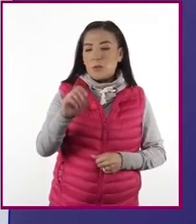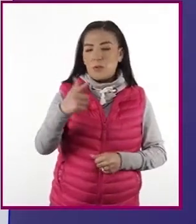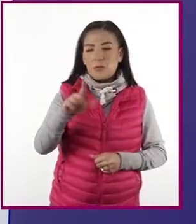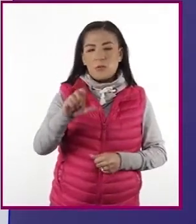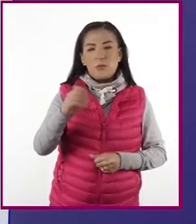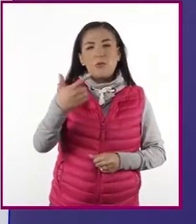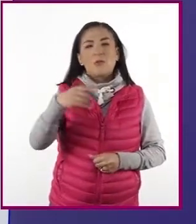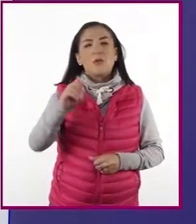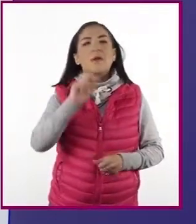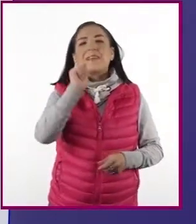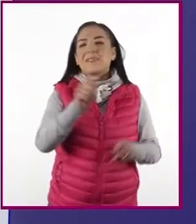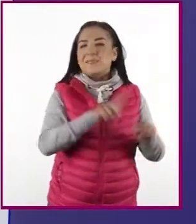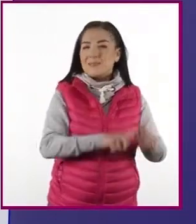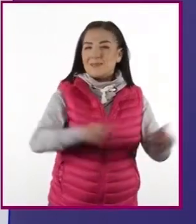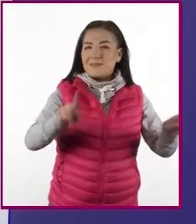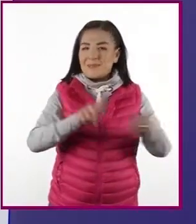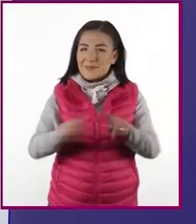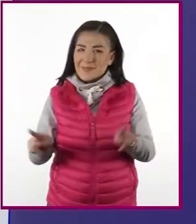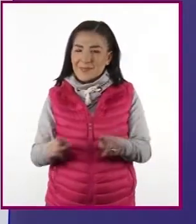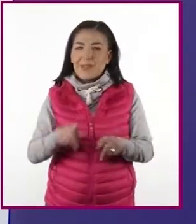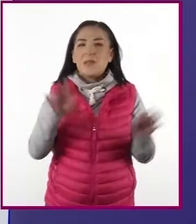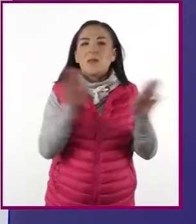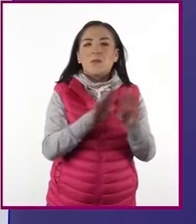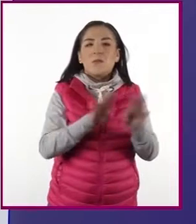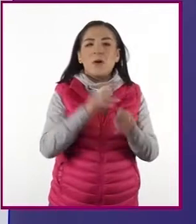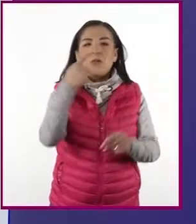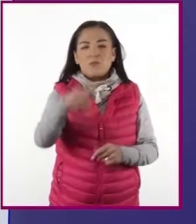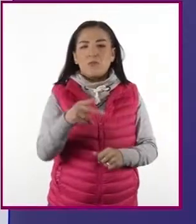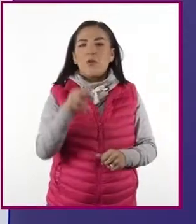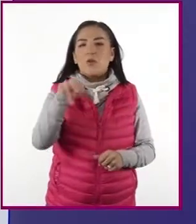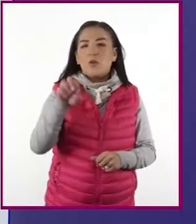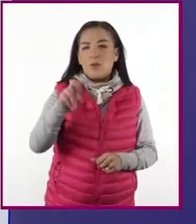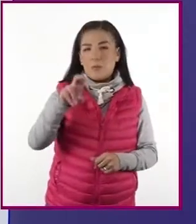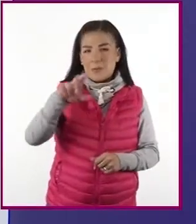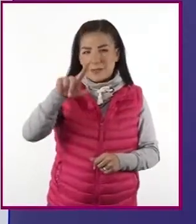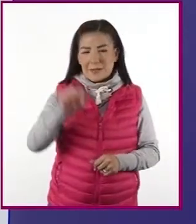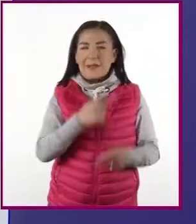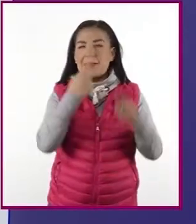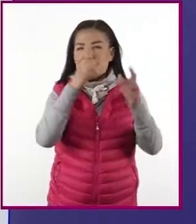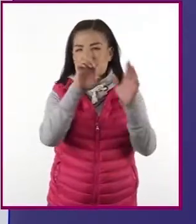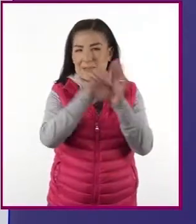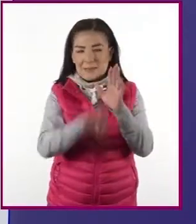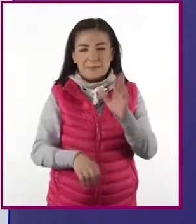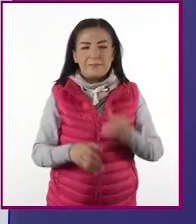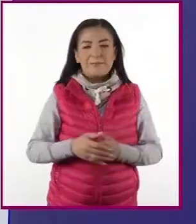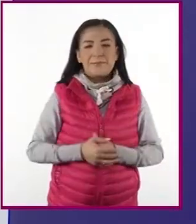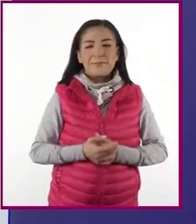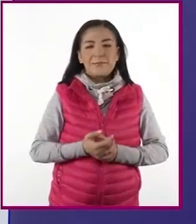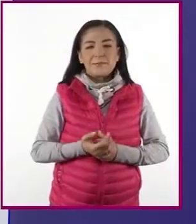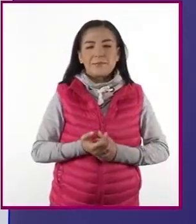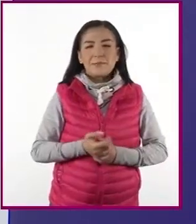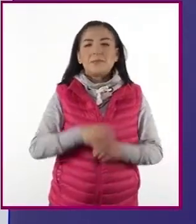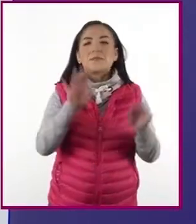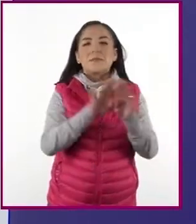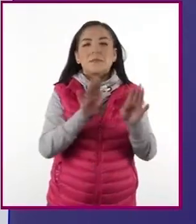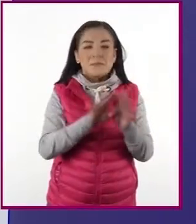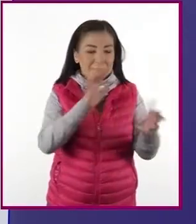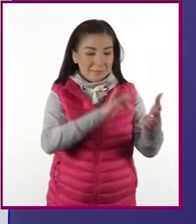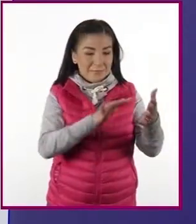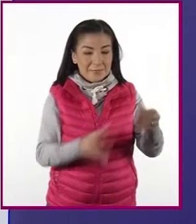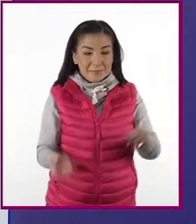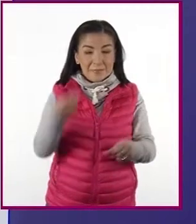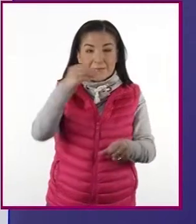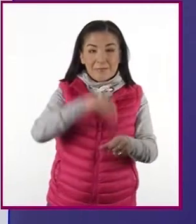que introduce una novela. Por ejemplo, debido a los textos que se incluyen en la obra, son diversos y